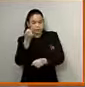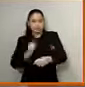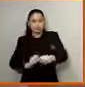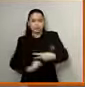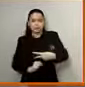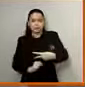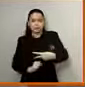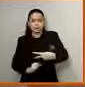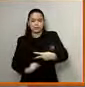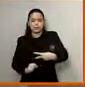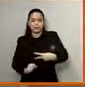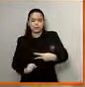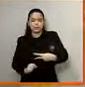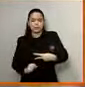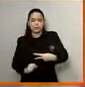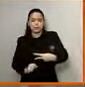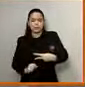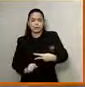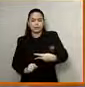número ganador, primer dígito.